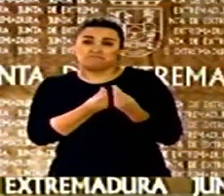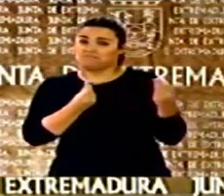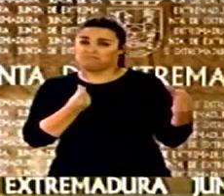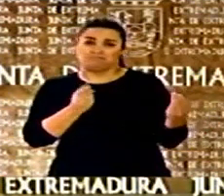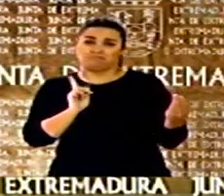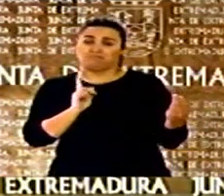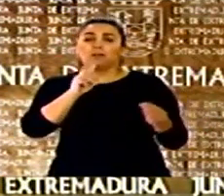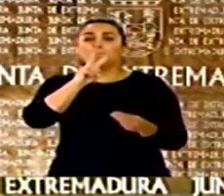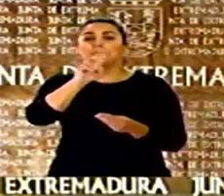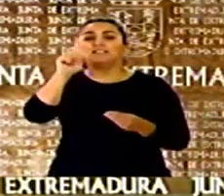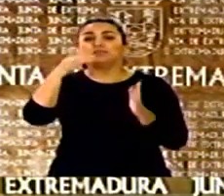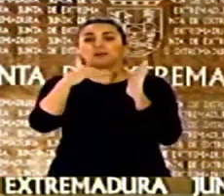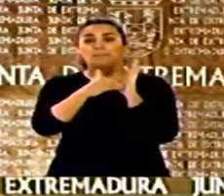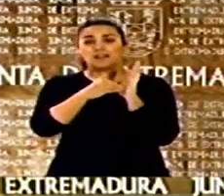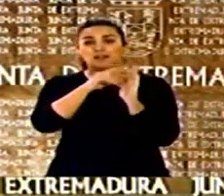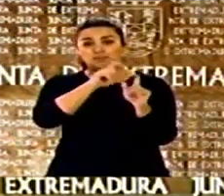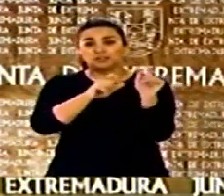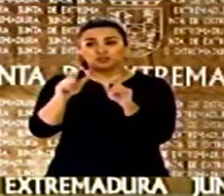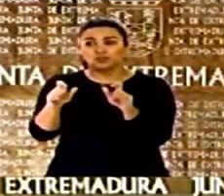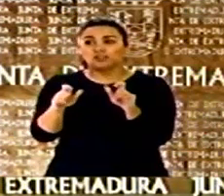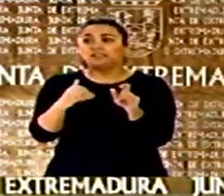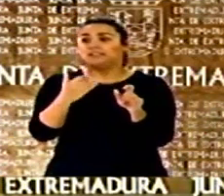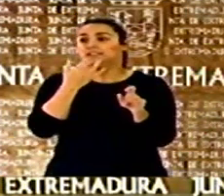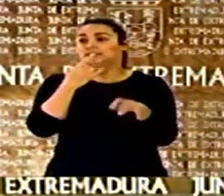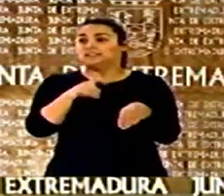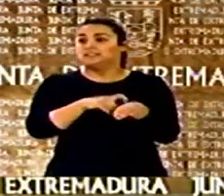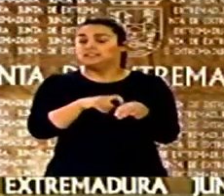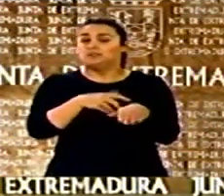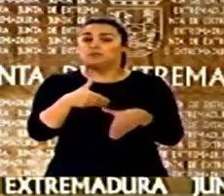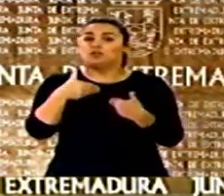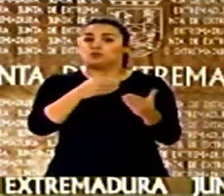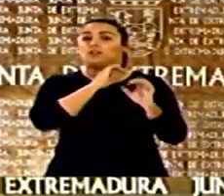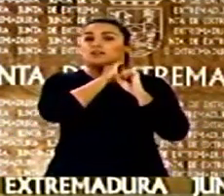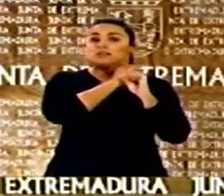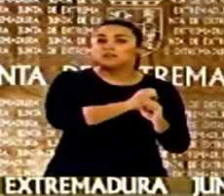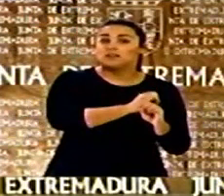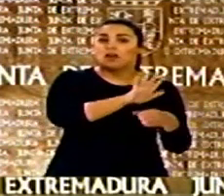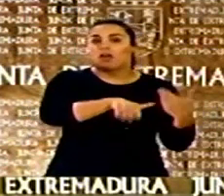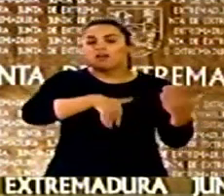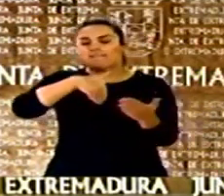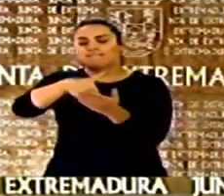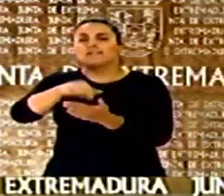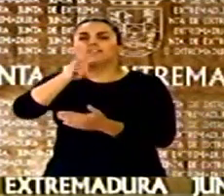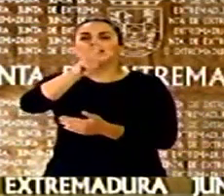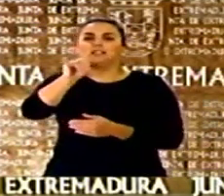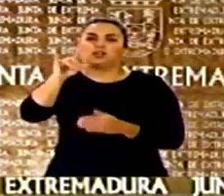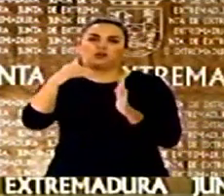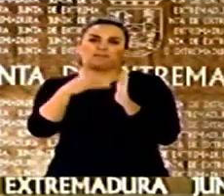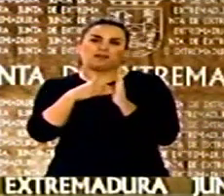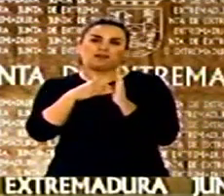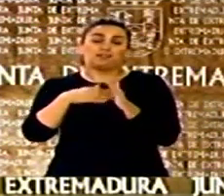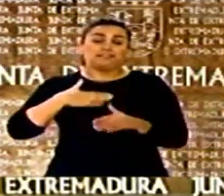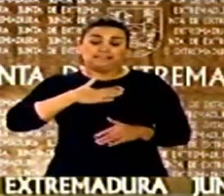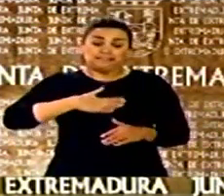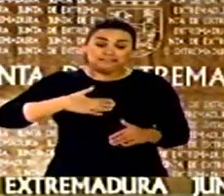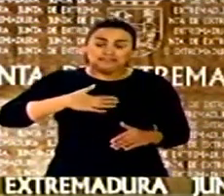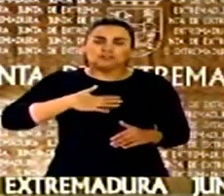la clave de bóveda de todo el sistema, de todo el desarrollo de esta tierra, en la educación, ¿no? Bueno, pues una reducción de 5